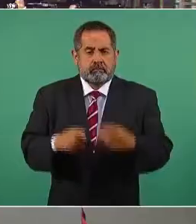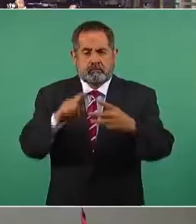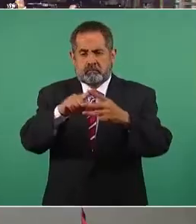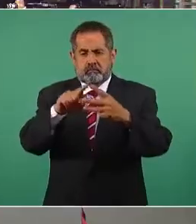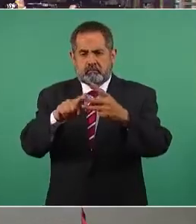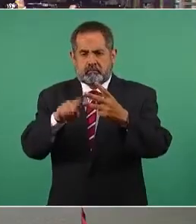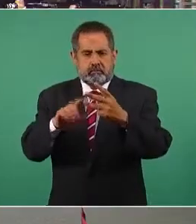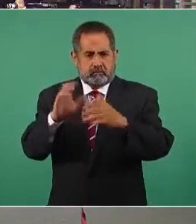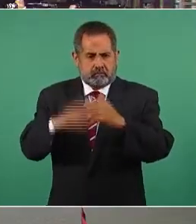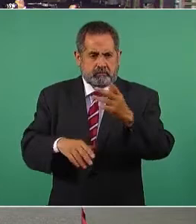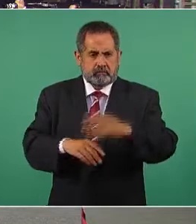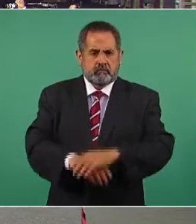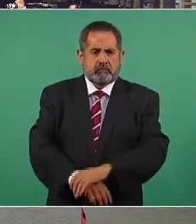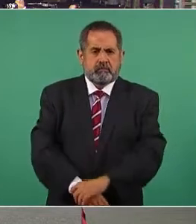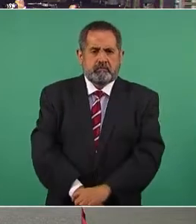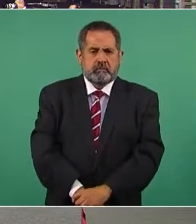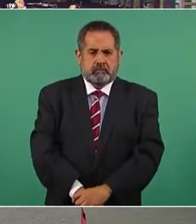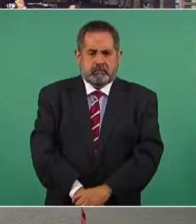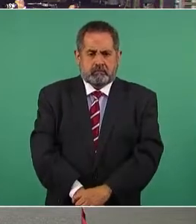más.